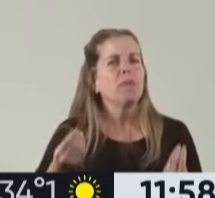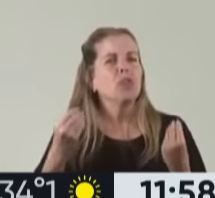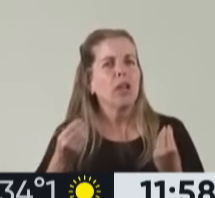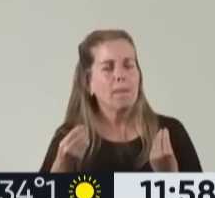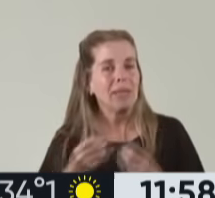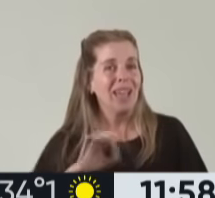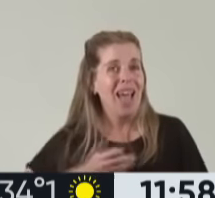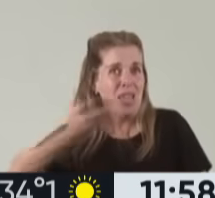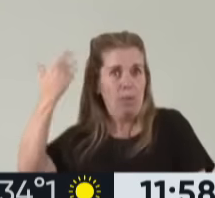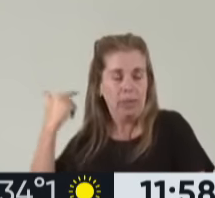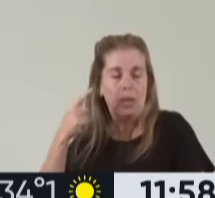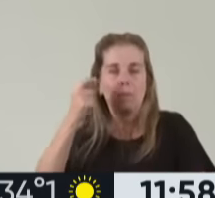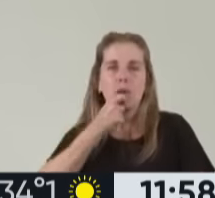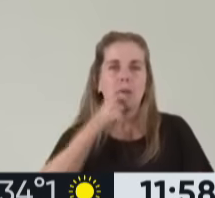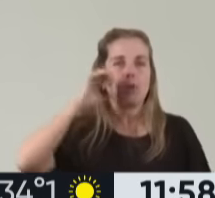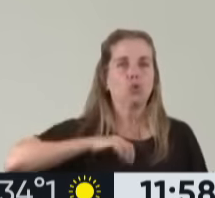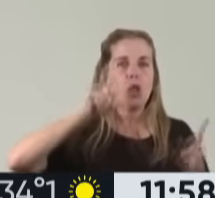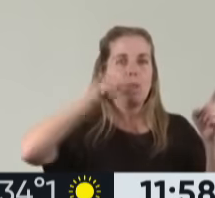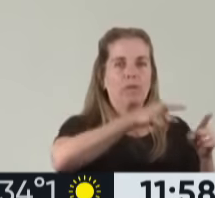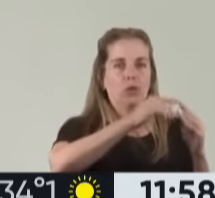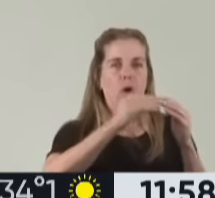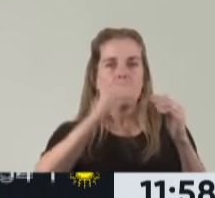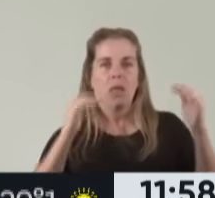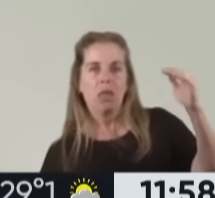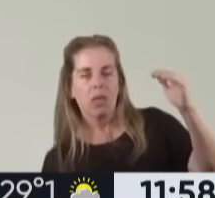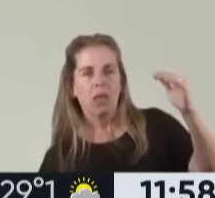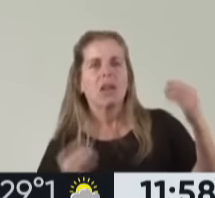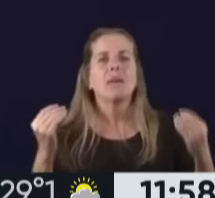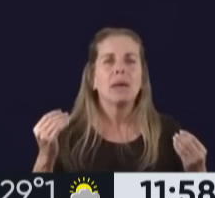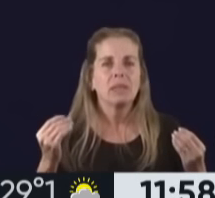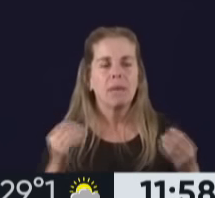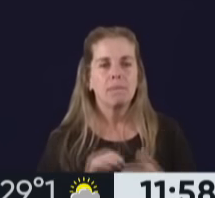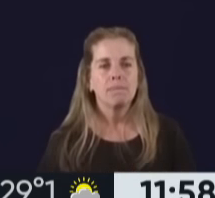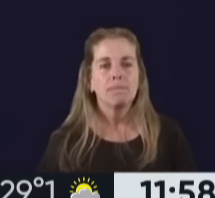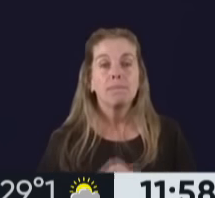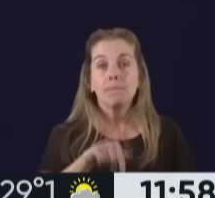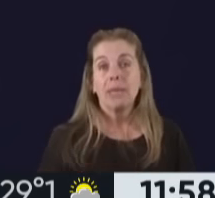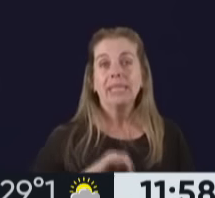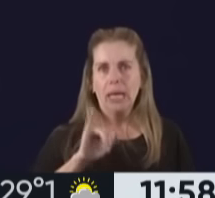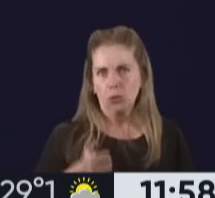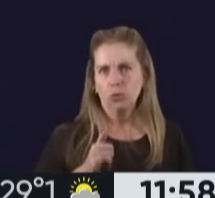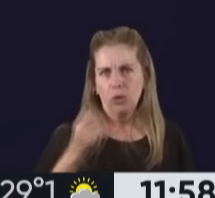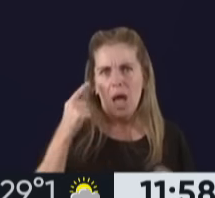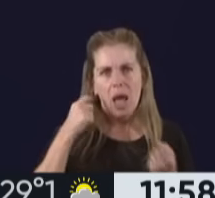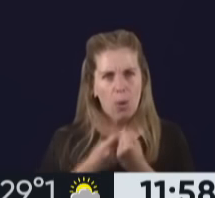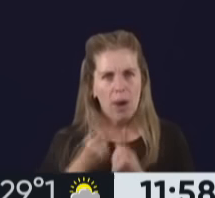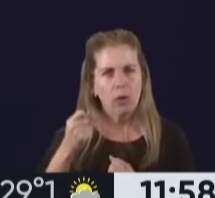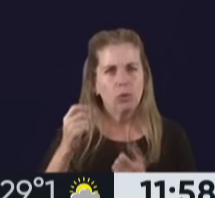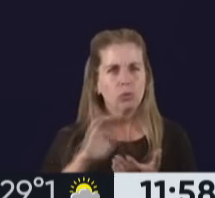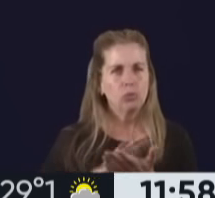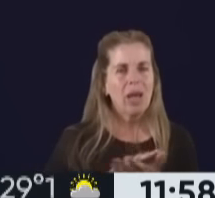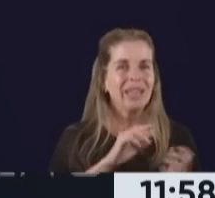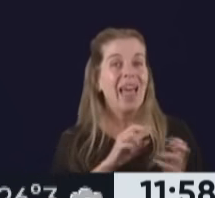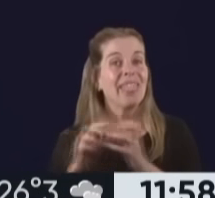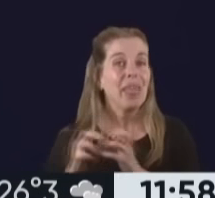año pasado fue por debajo de la inflación. Sí. Este año, ¿qué tiene previsto en torno a los profesores universitarios? Está prevista la paritaria, está en debate